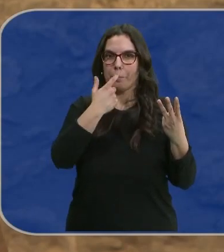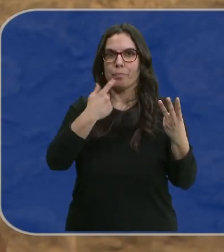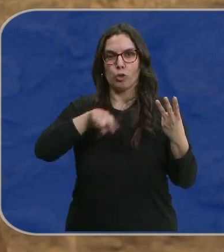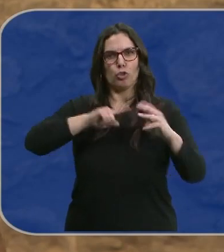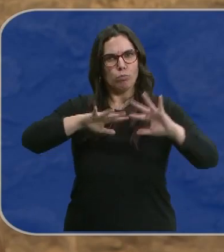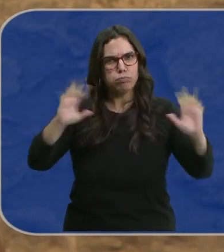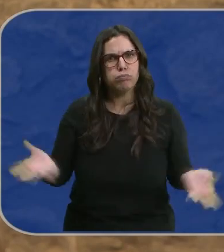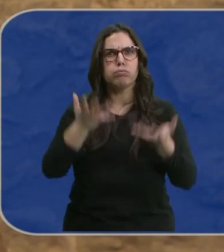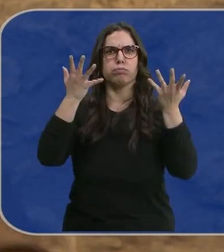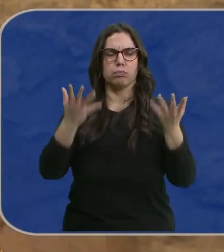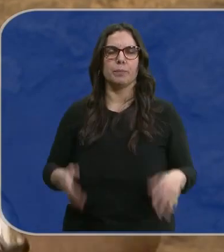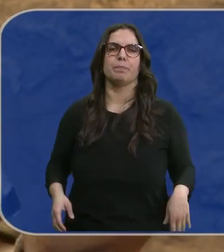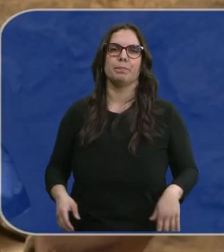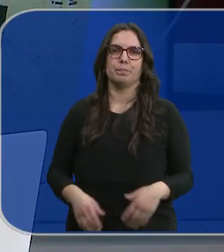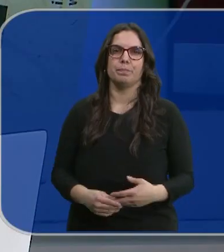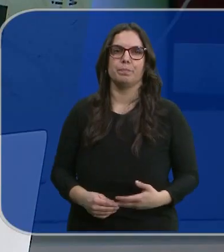a potenciar muchísimo.